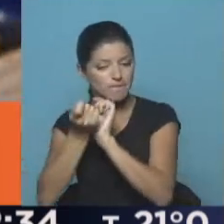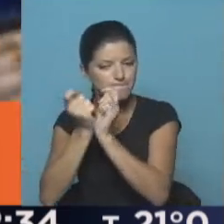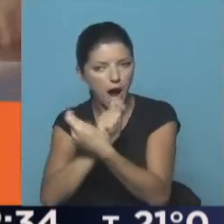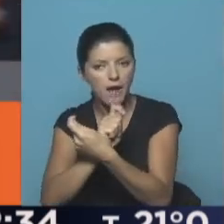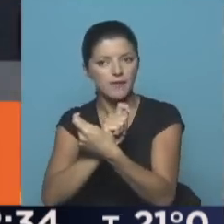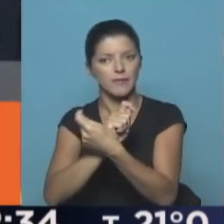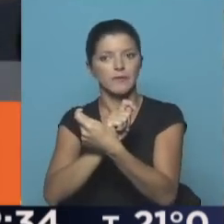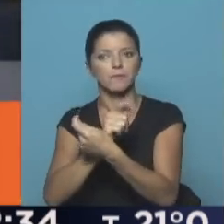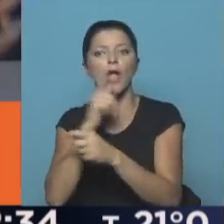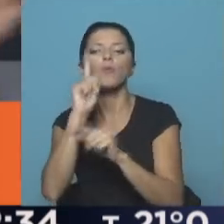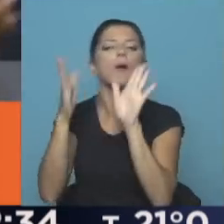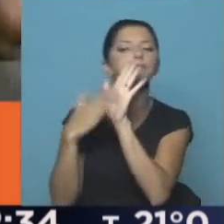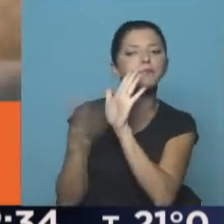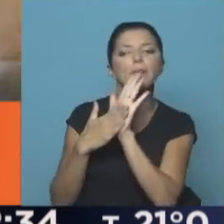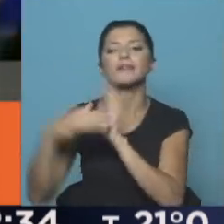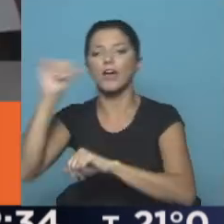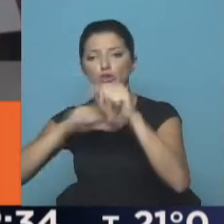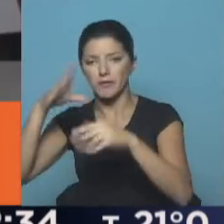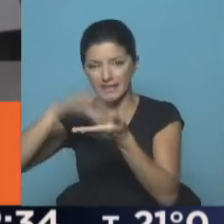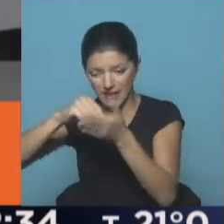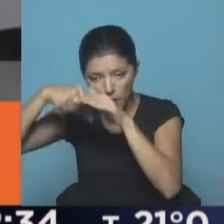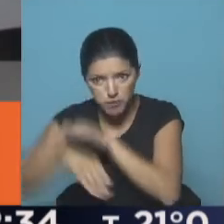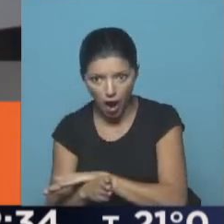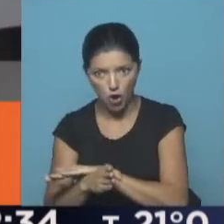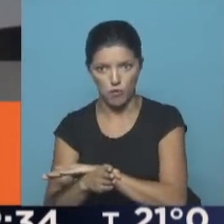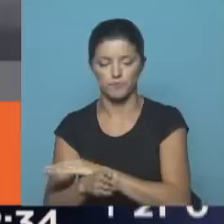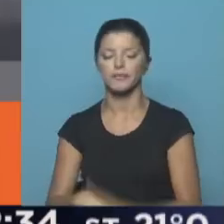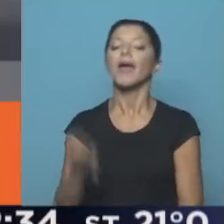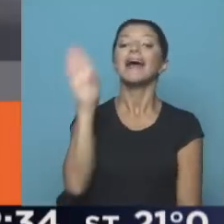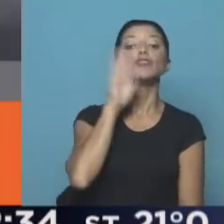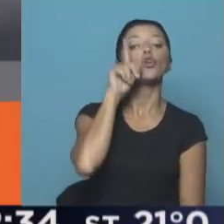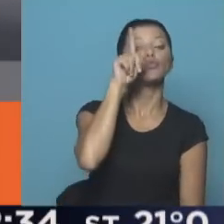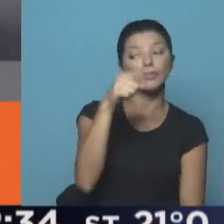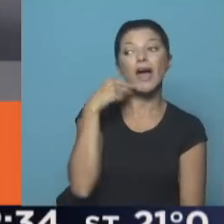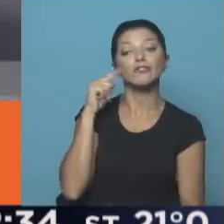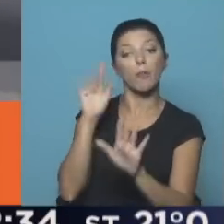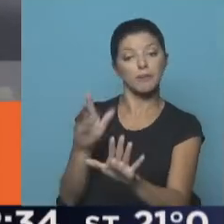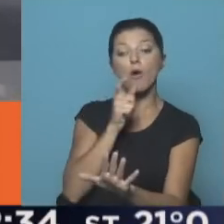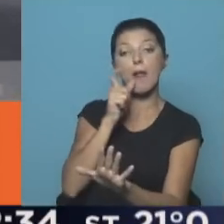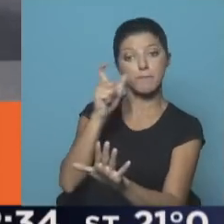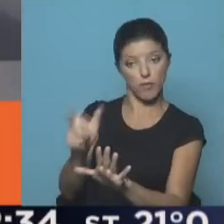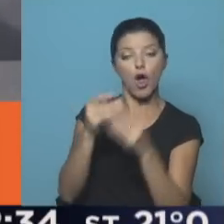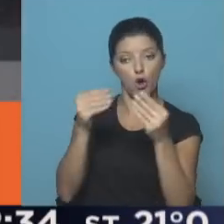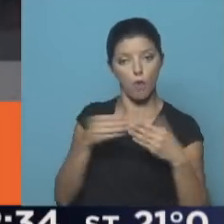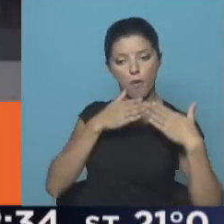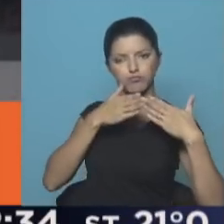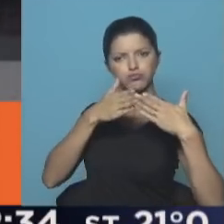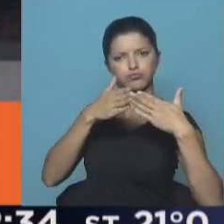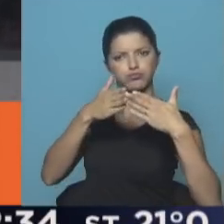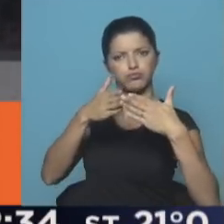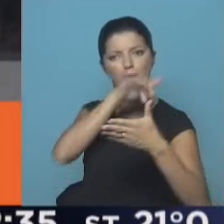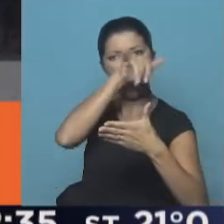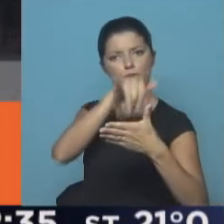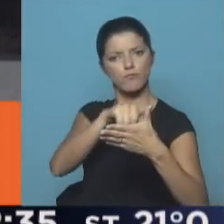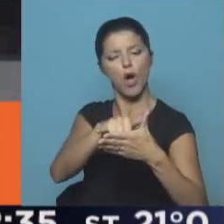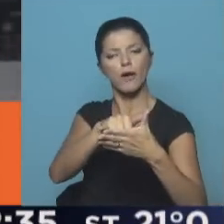con inminentes pruebas atómicas subterráneas. Estados Unidos respondió a estos indicios enviando el portaaviones Carl Vinson y